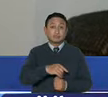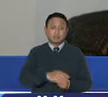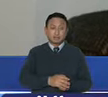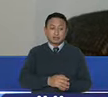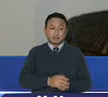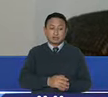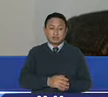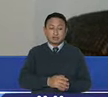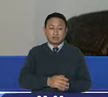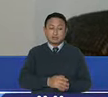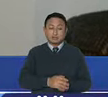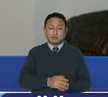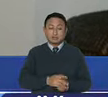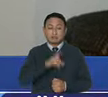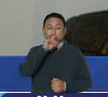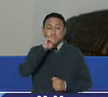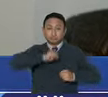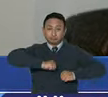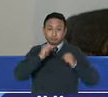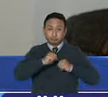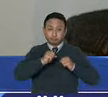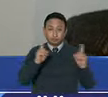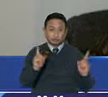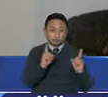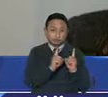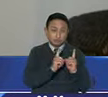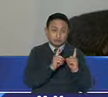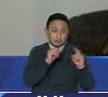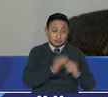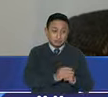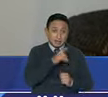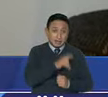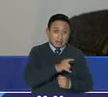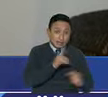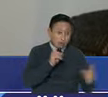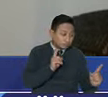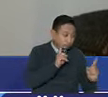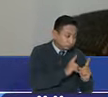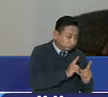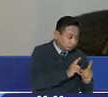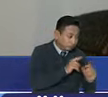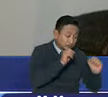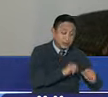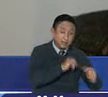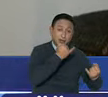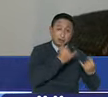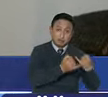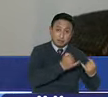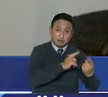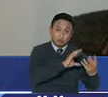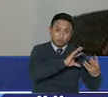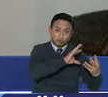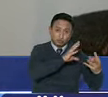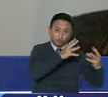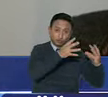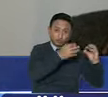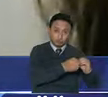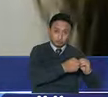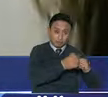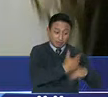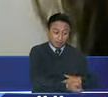con unas aves y pues se logró infectar. ¿Por qué pasa esto? Porque el virus muta. El virus